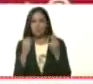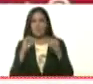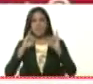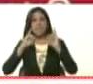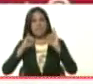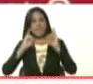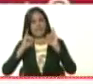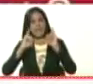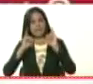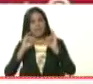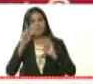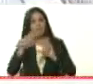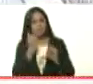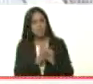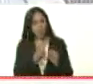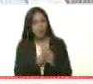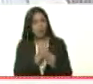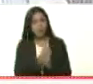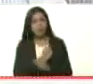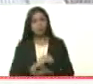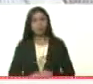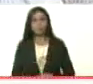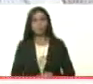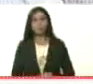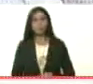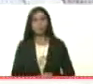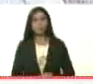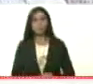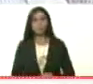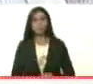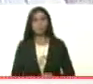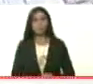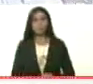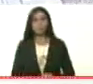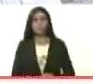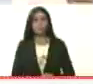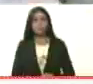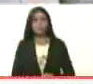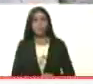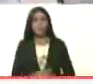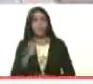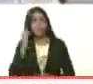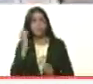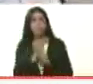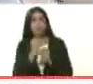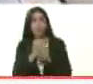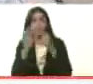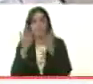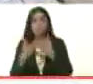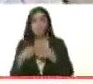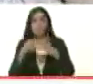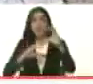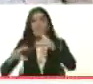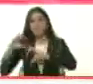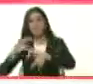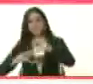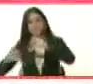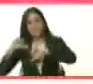ingeniera y obrera, Migdeli Campos, trabajadora de la industria química